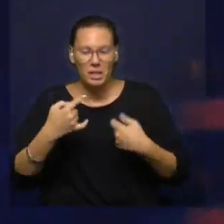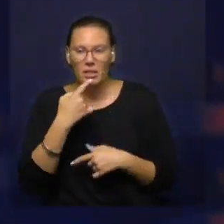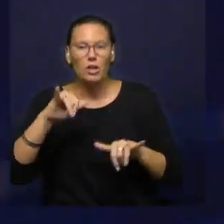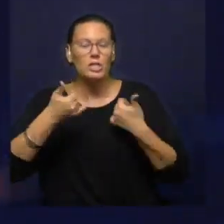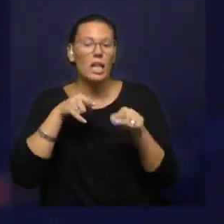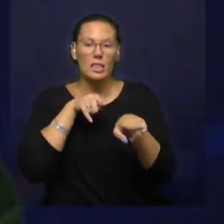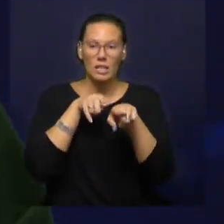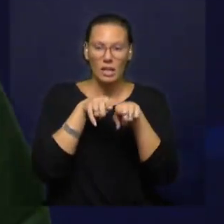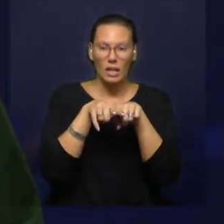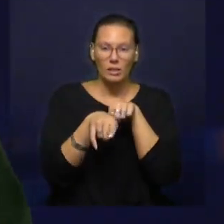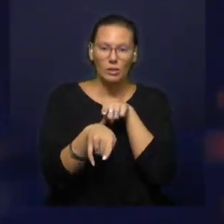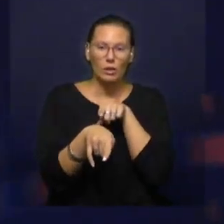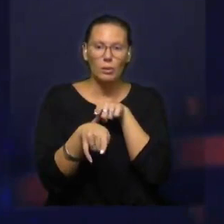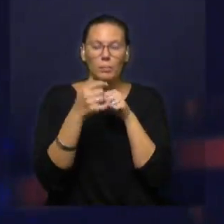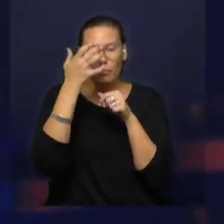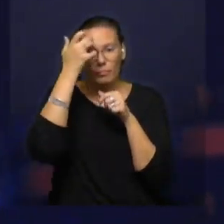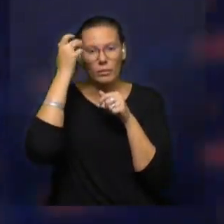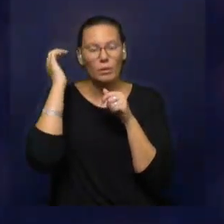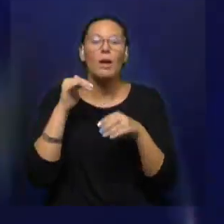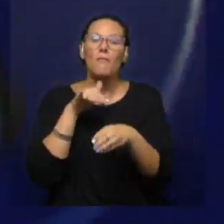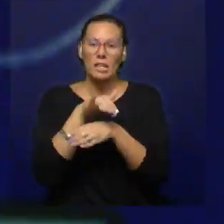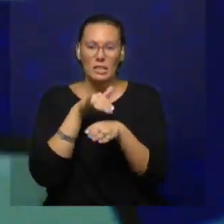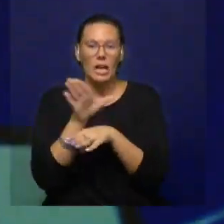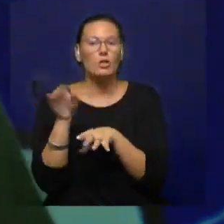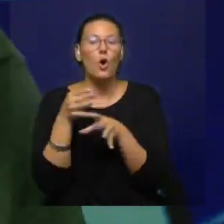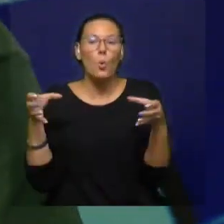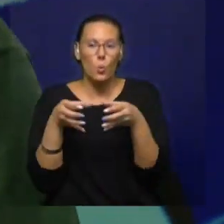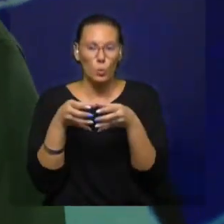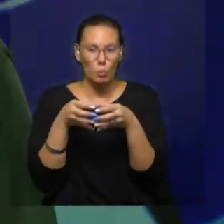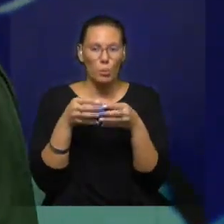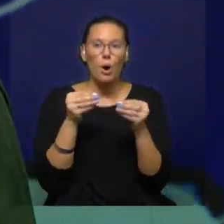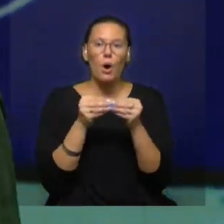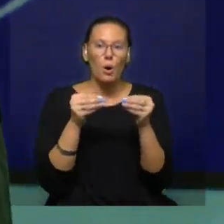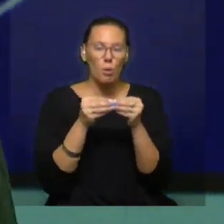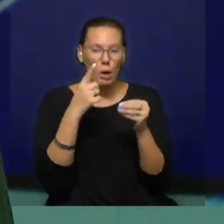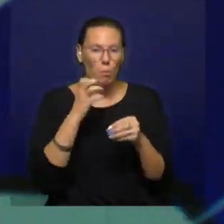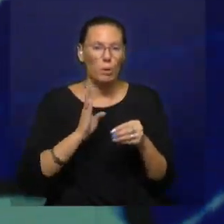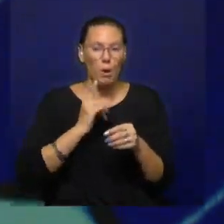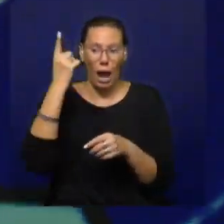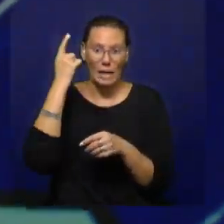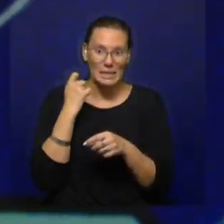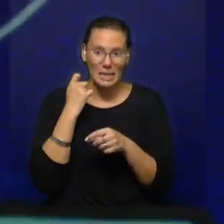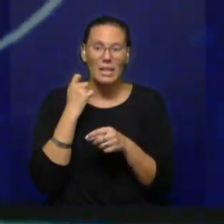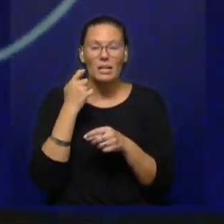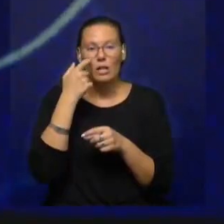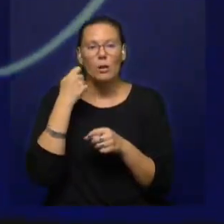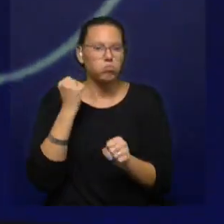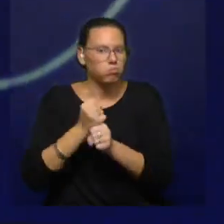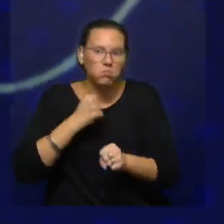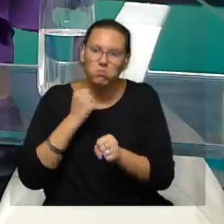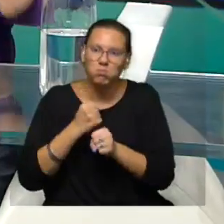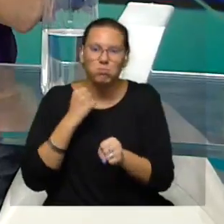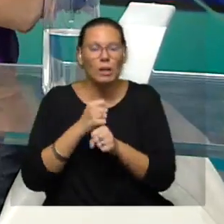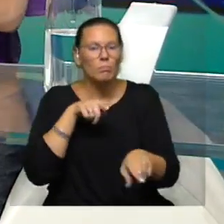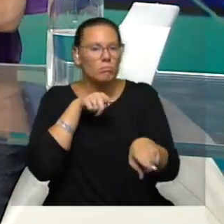ya, pero así de pique rapidito, una felicitación a todo el equipo, a las compañeras y compañeros que en el día de ayer hicieron tremendo laburo para